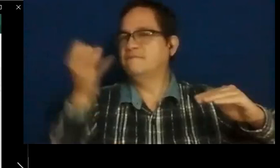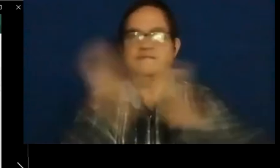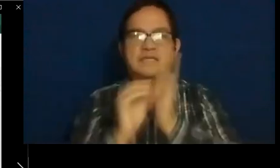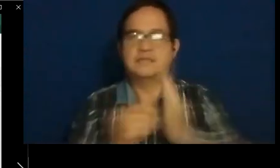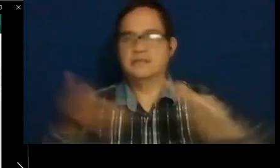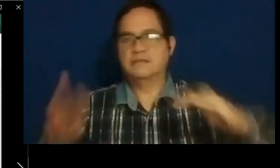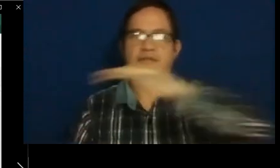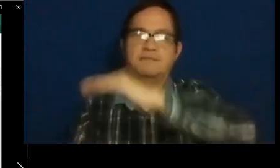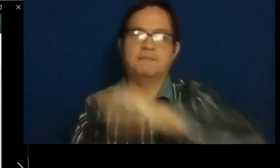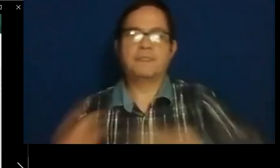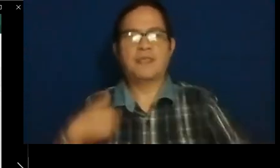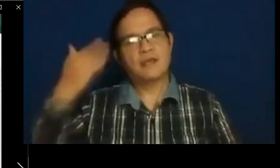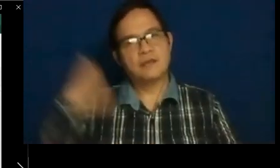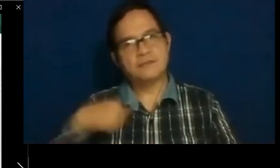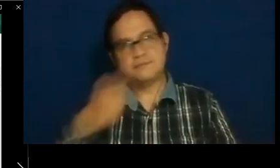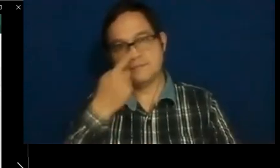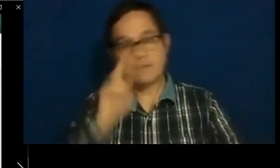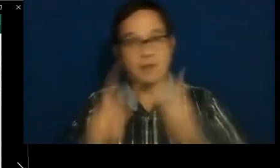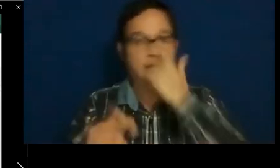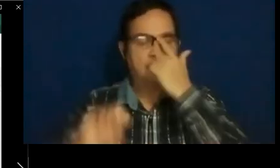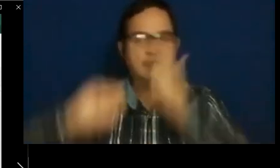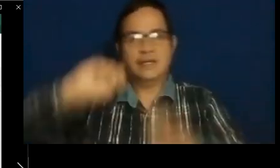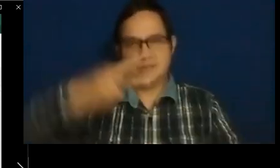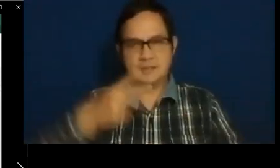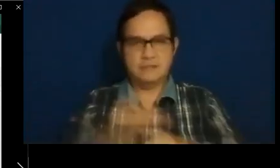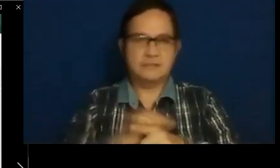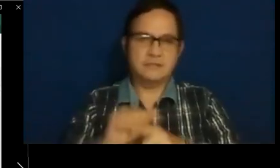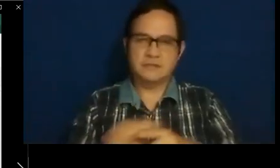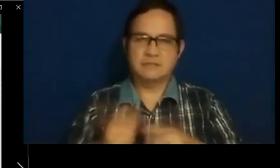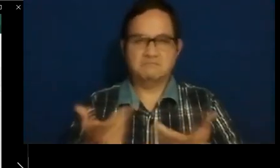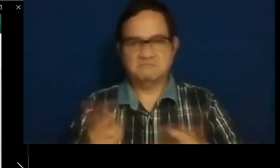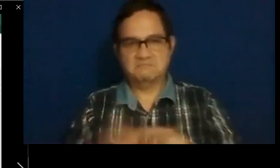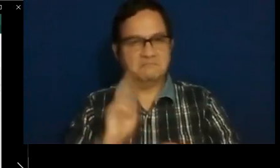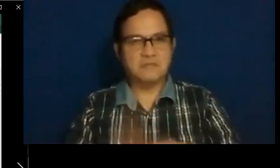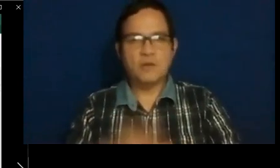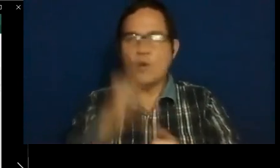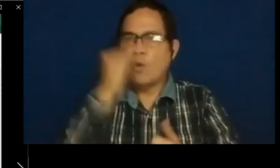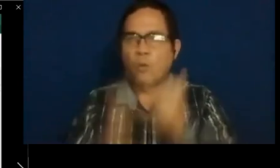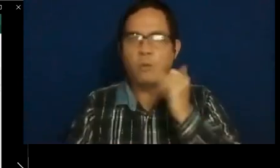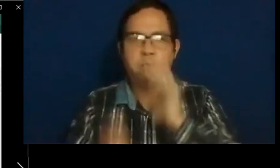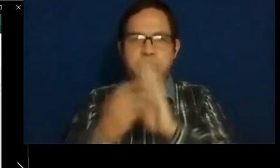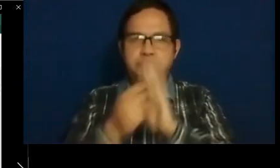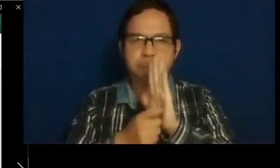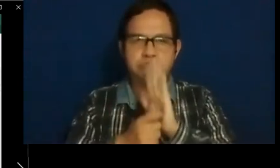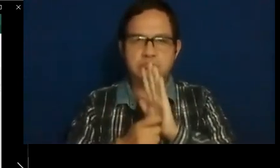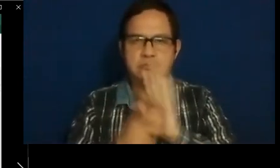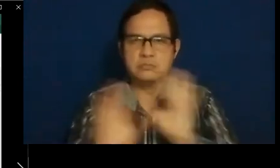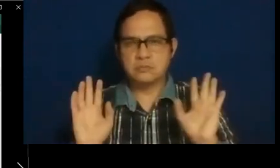a esta tabla. Sí. En el segundo ejercicio me dio como una medida normal en el último punto de distancia, ¿es normal?